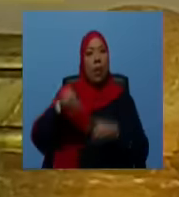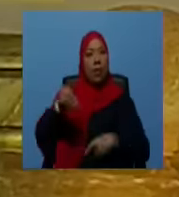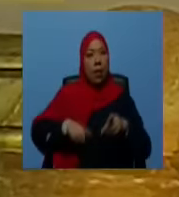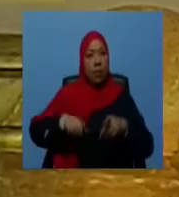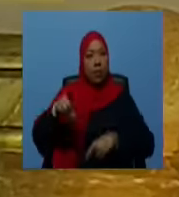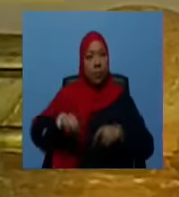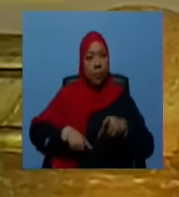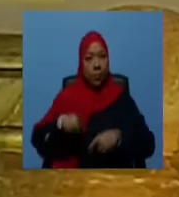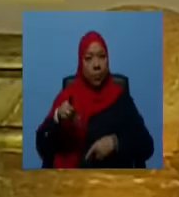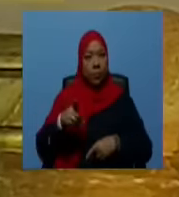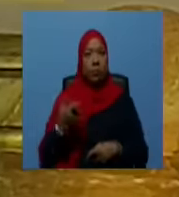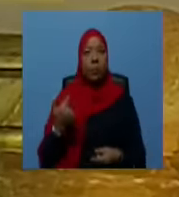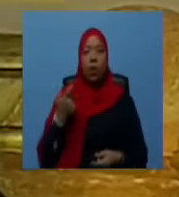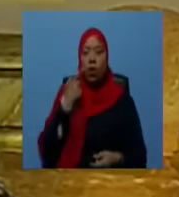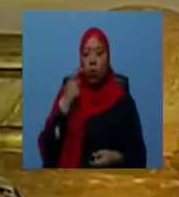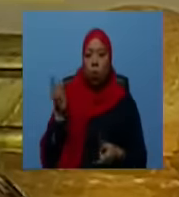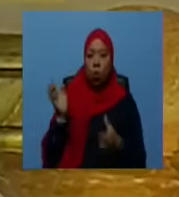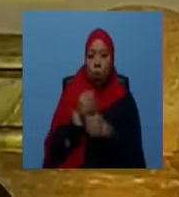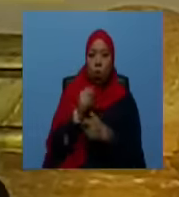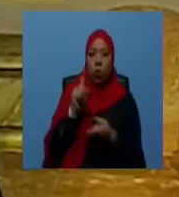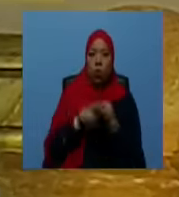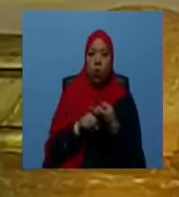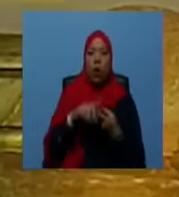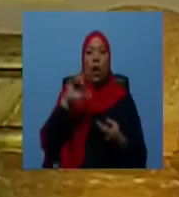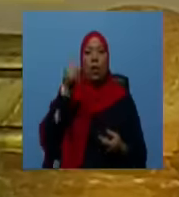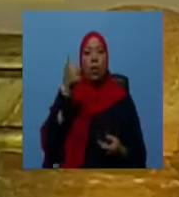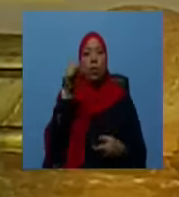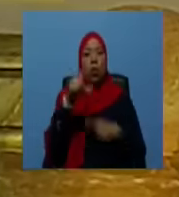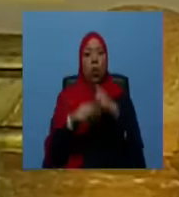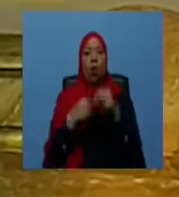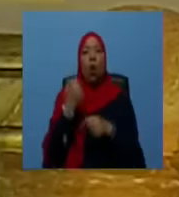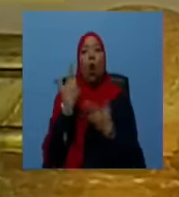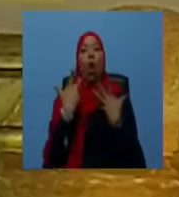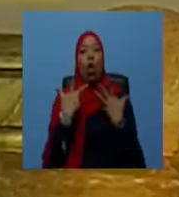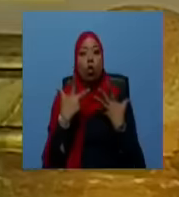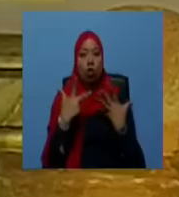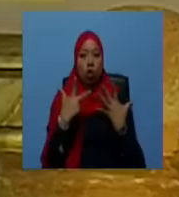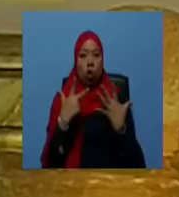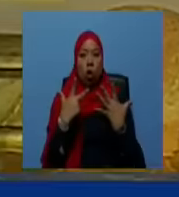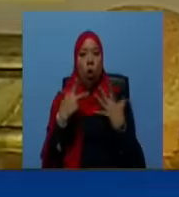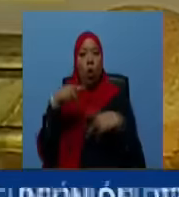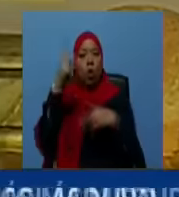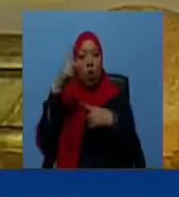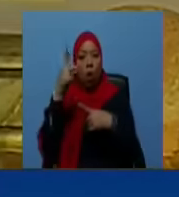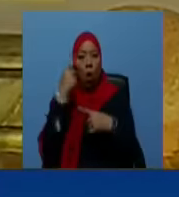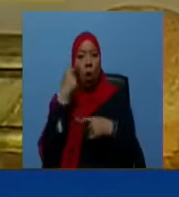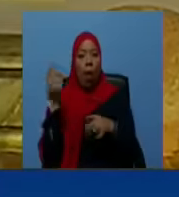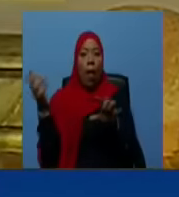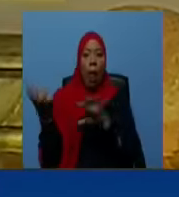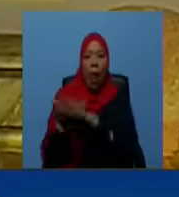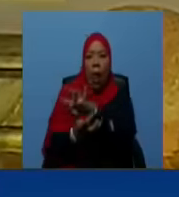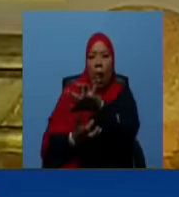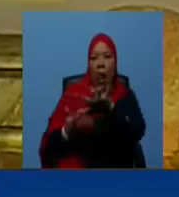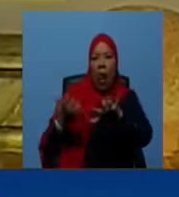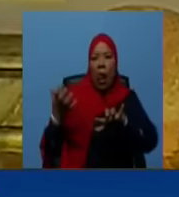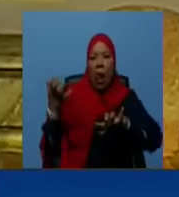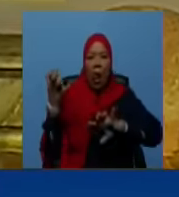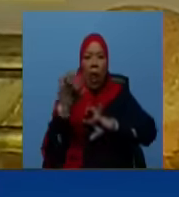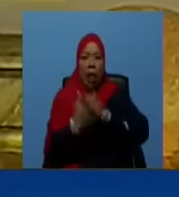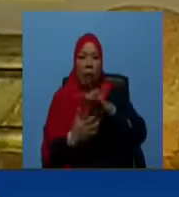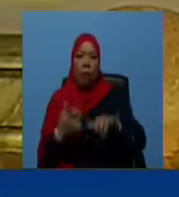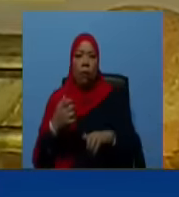el doctor Biter, de cada 10 cuentas aparecían 8 transmitiendo en vivo la violencia